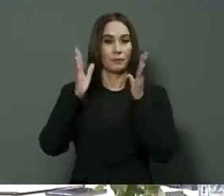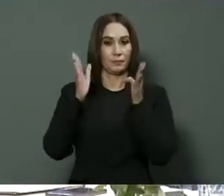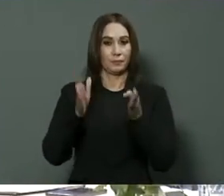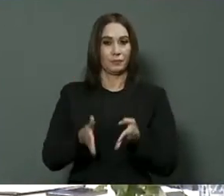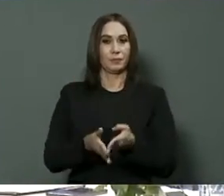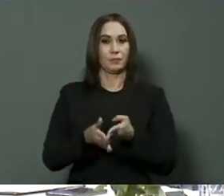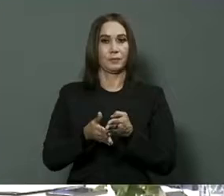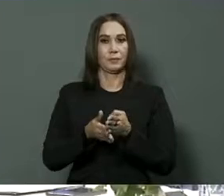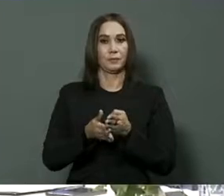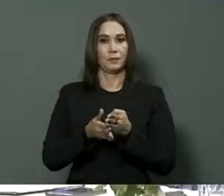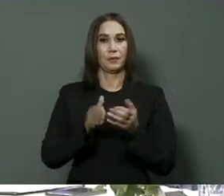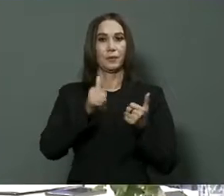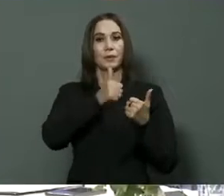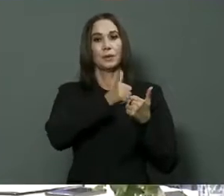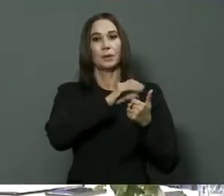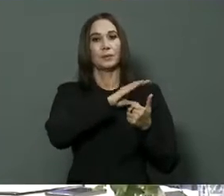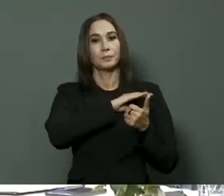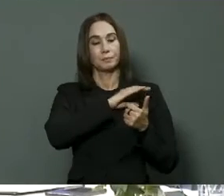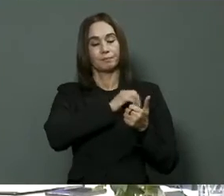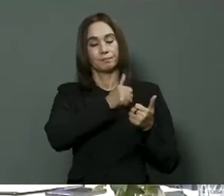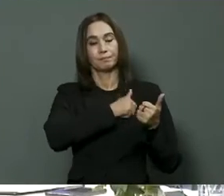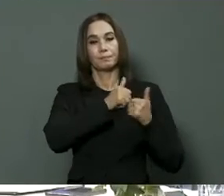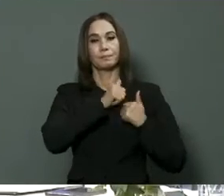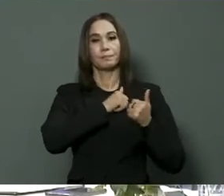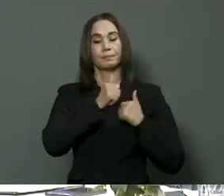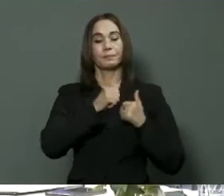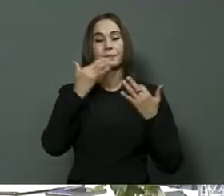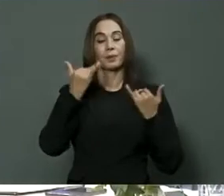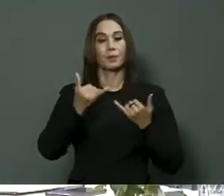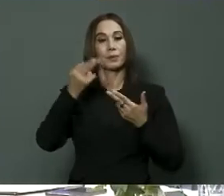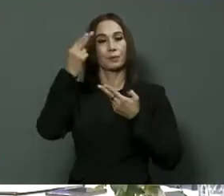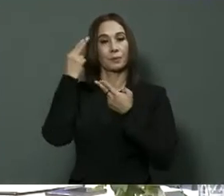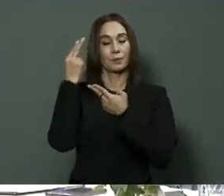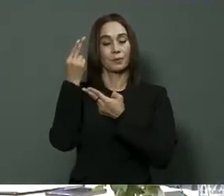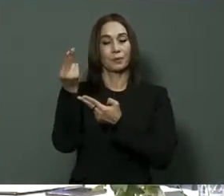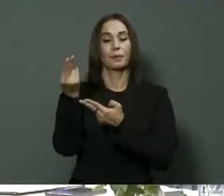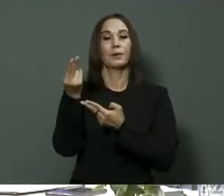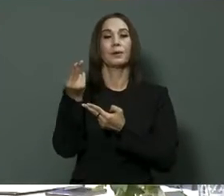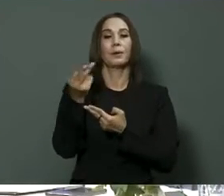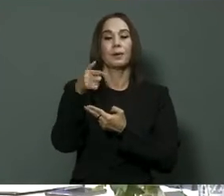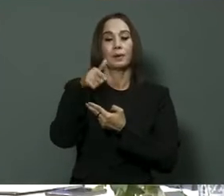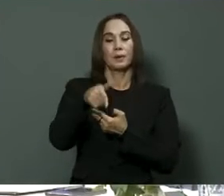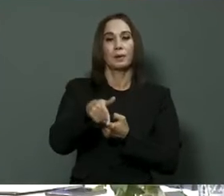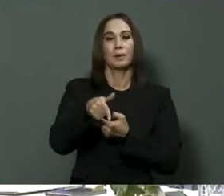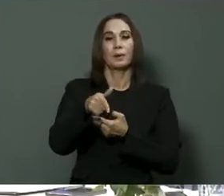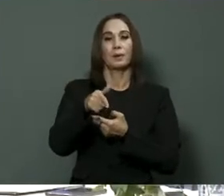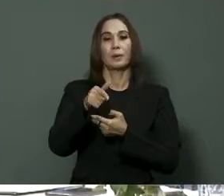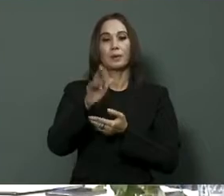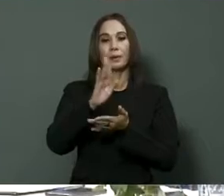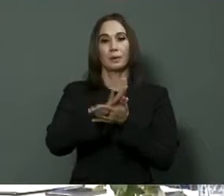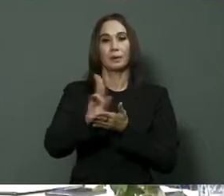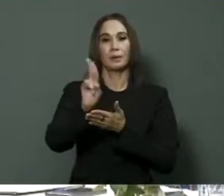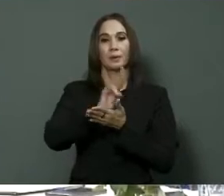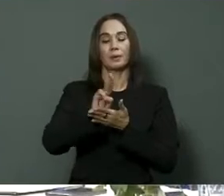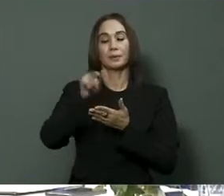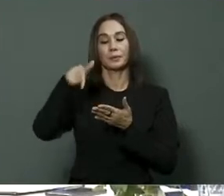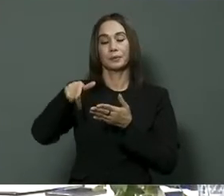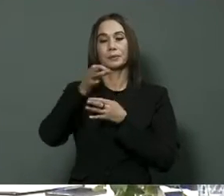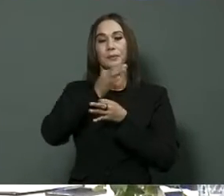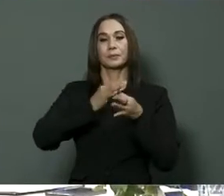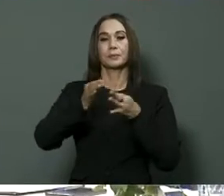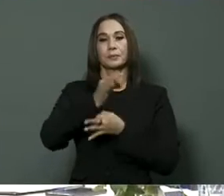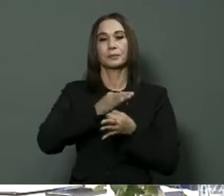funcionarios civiles y militares que honran esta UAS, recinto San Francisco